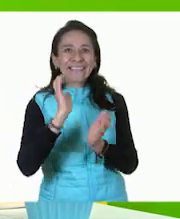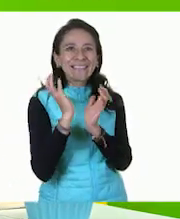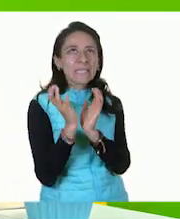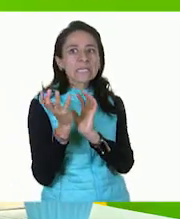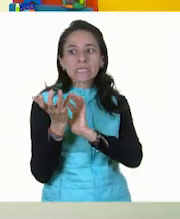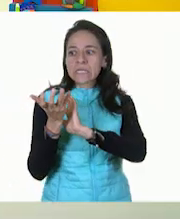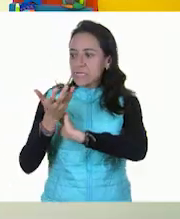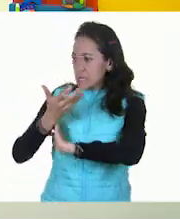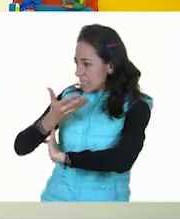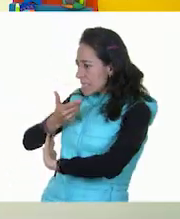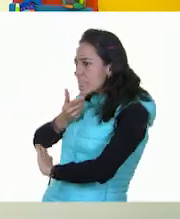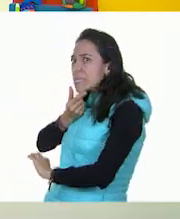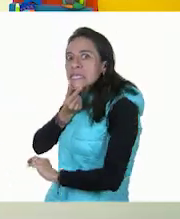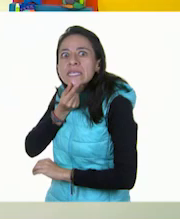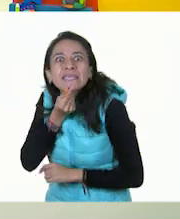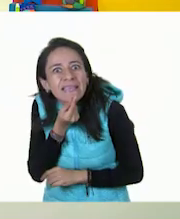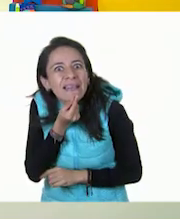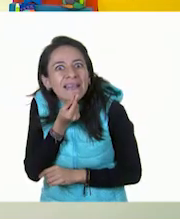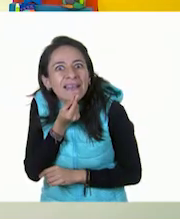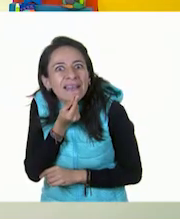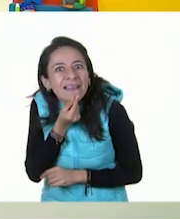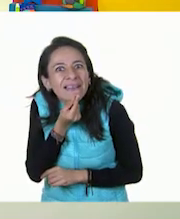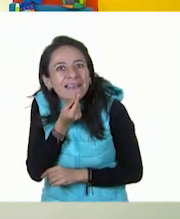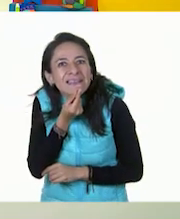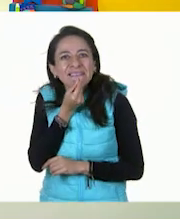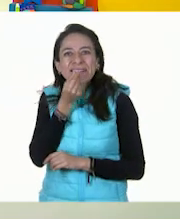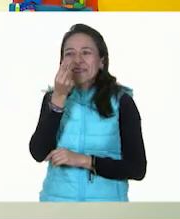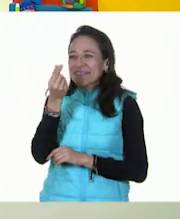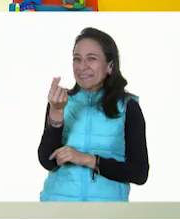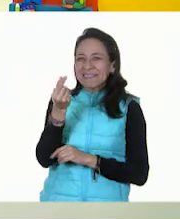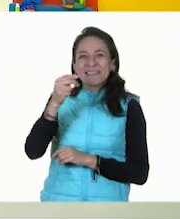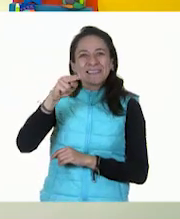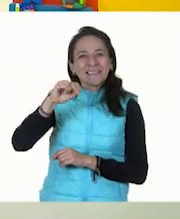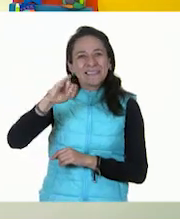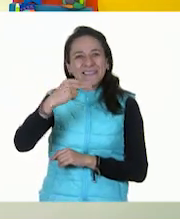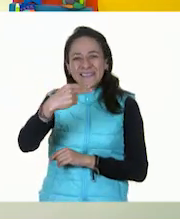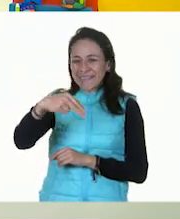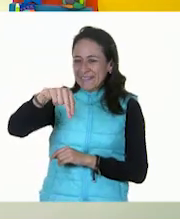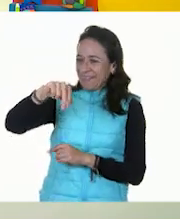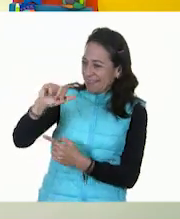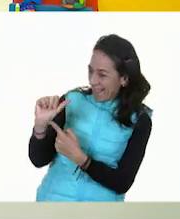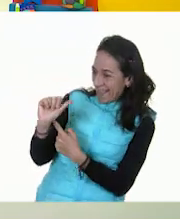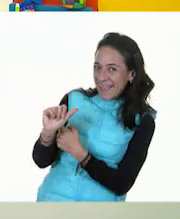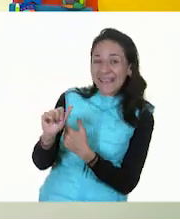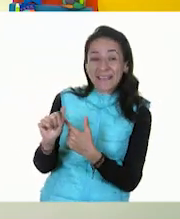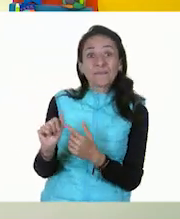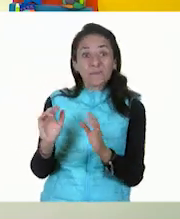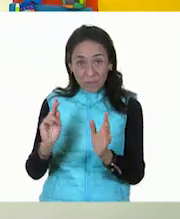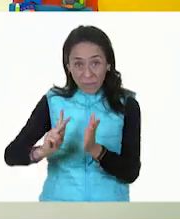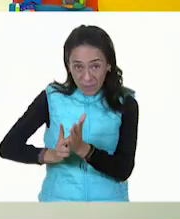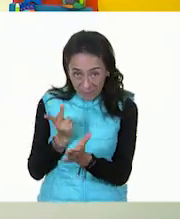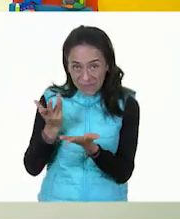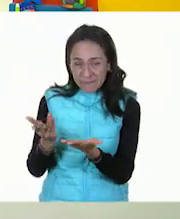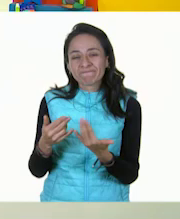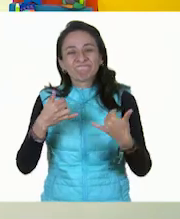niña. ¡Bien! Muy bien. Vamos a hacerlo una vez más. ¿Sí? ¿Listos ahí en casa? Sí. Dice así.